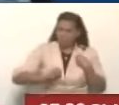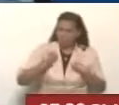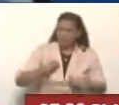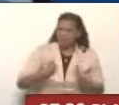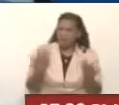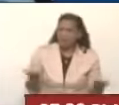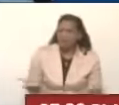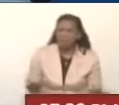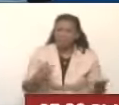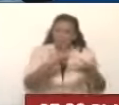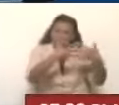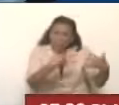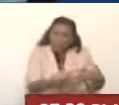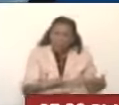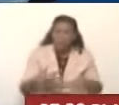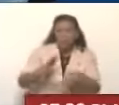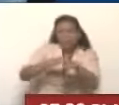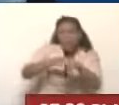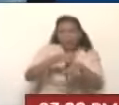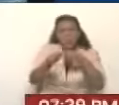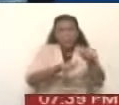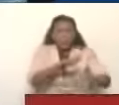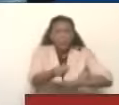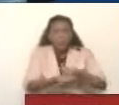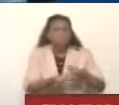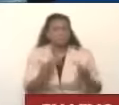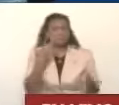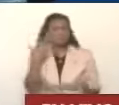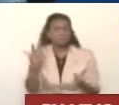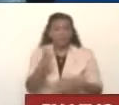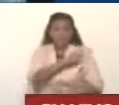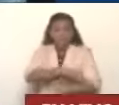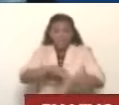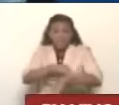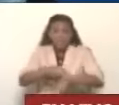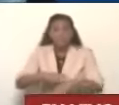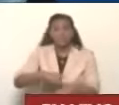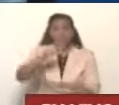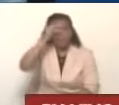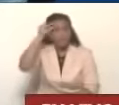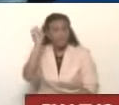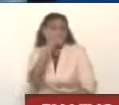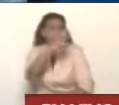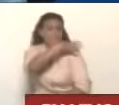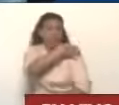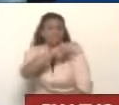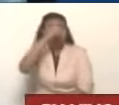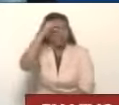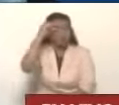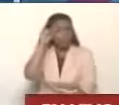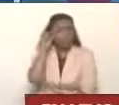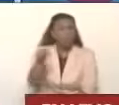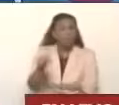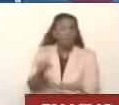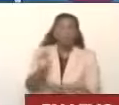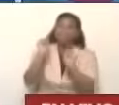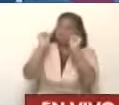en su articulado esa ley habla sobre esto que menciona el ministro de la Defensa, Padrino López. ¿Y qué es